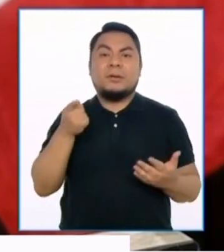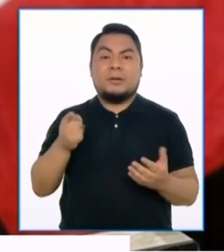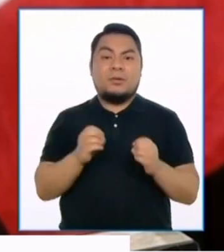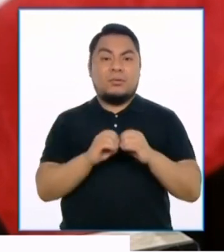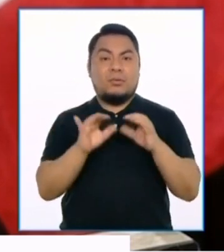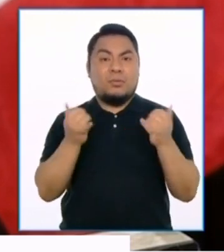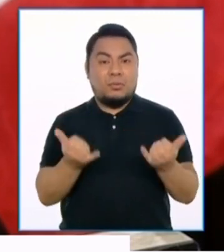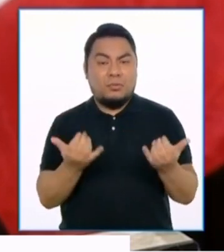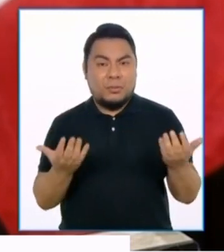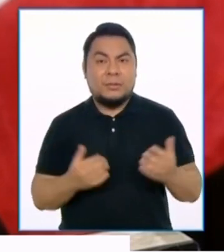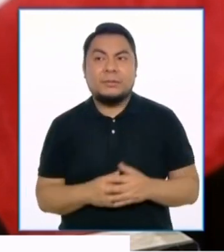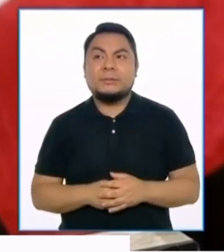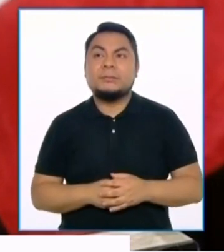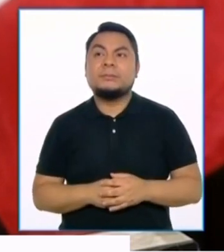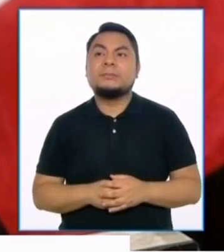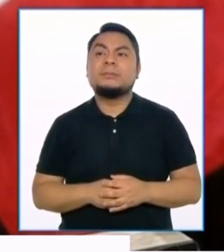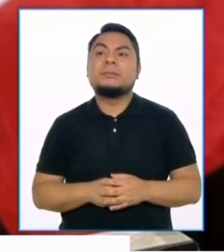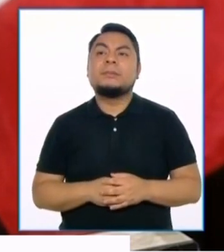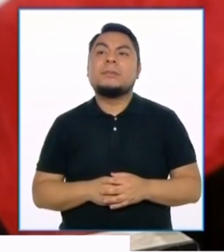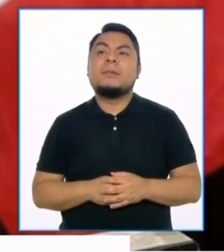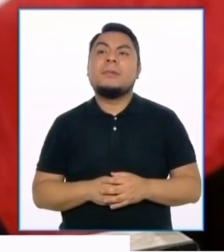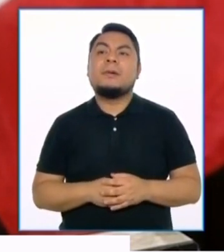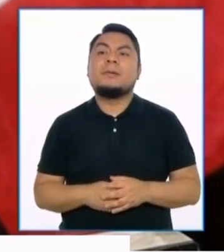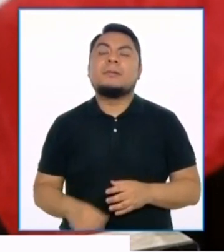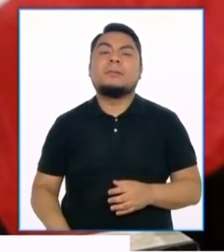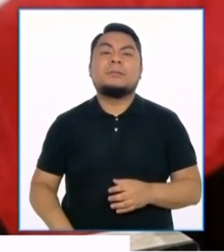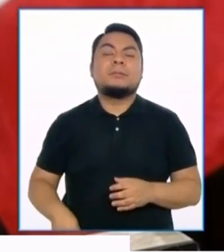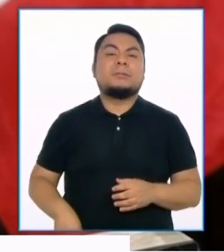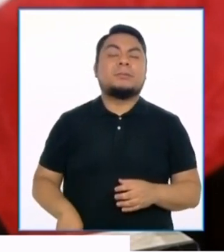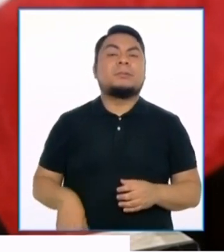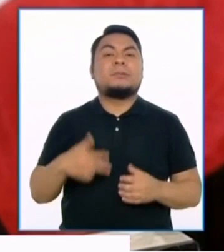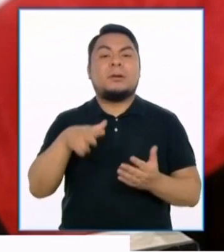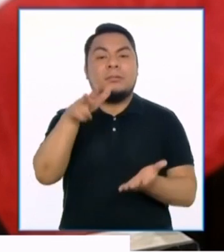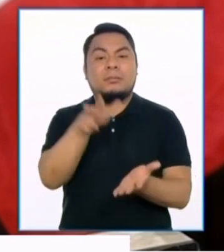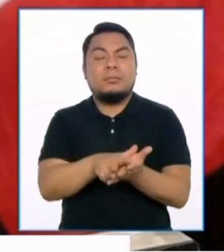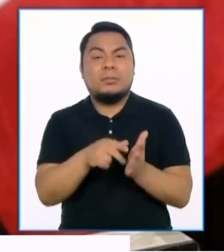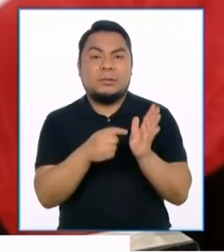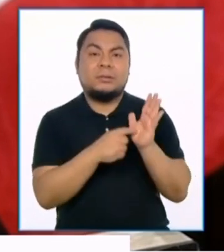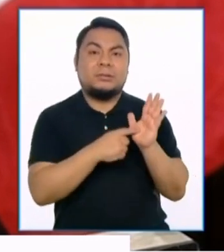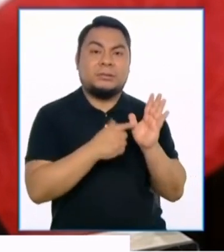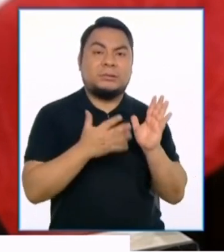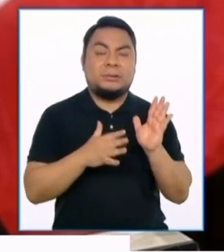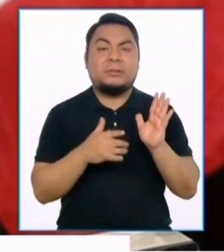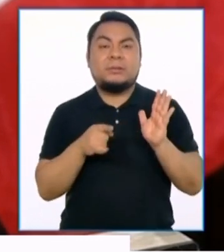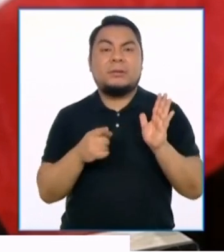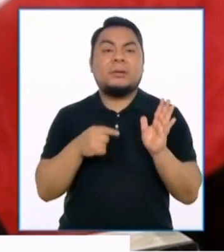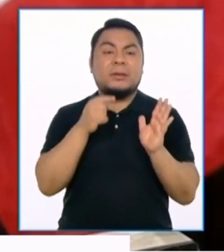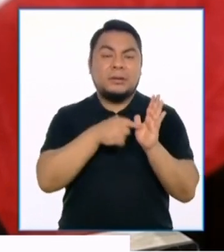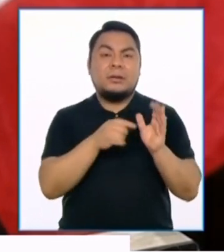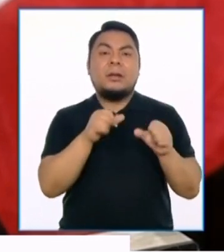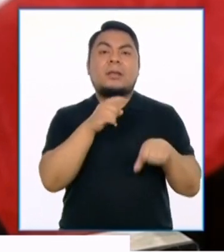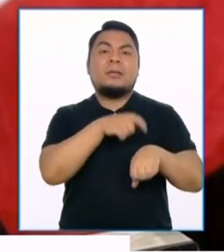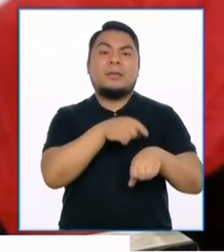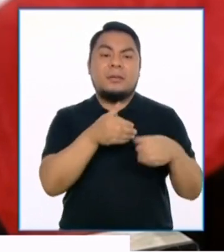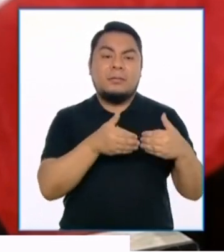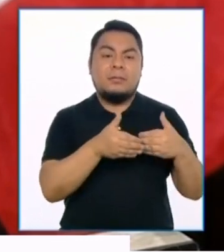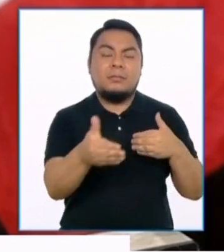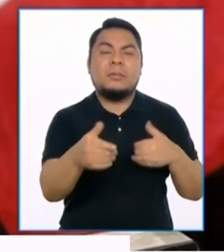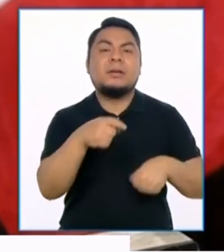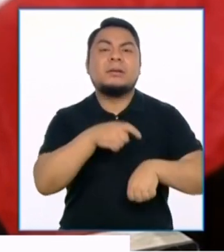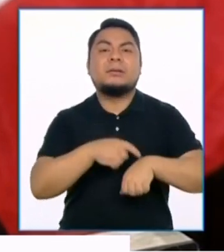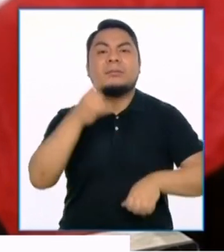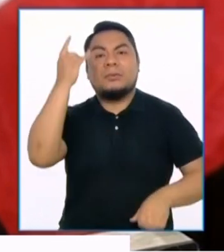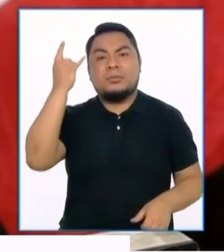día de hoy también se ha aprobado el decreto supremo que prorroga el estado de